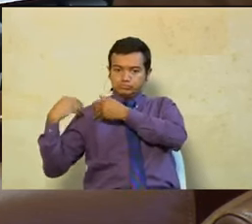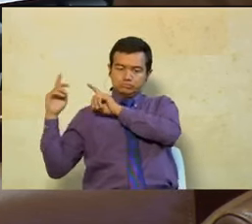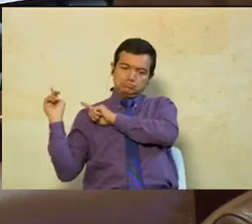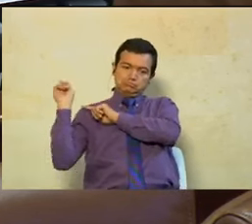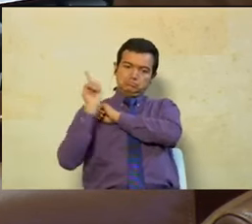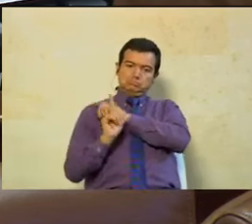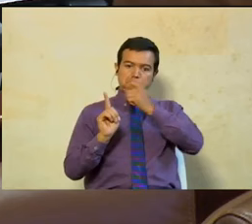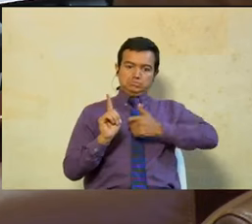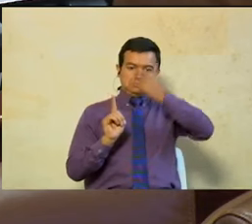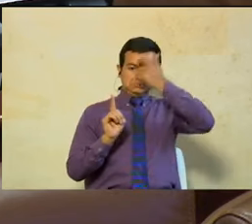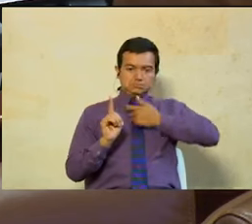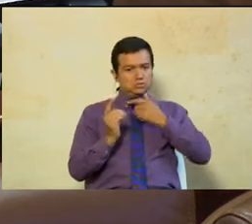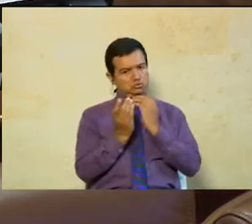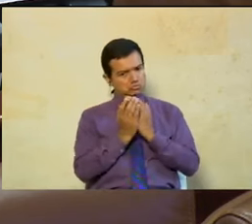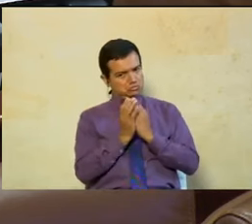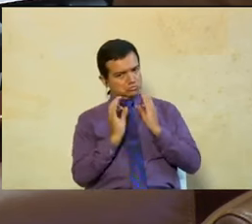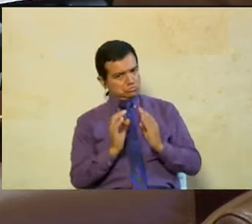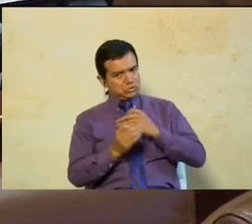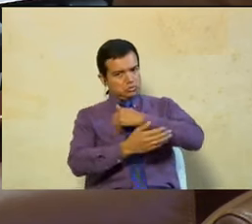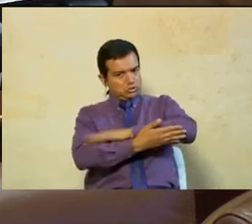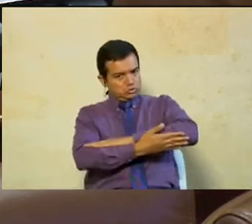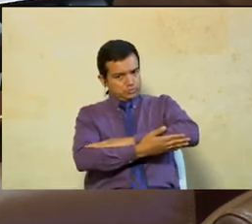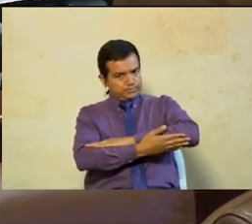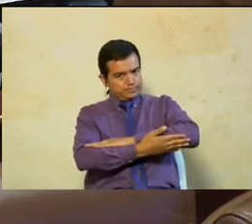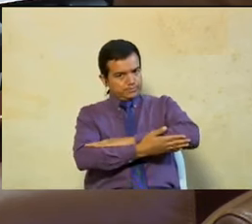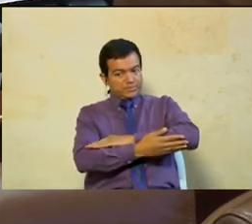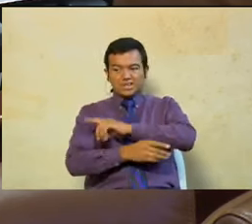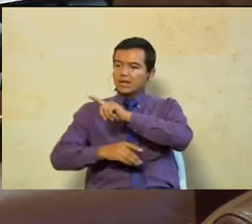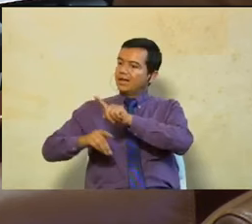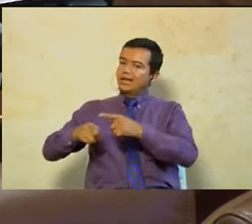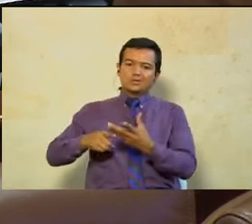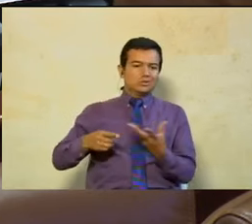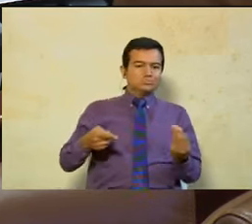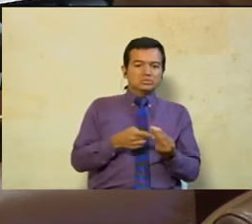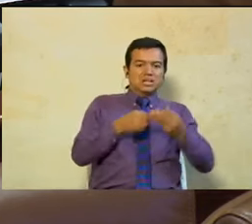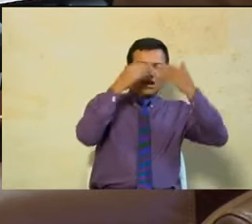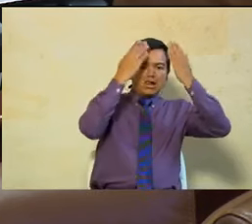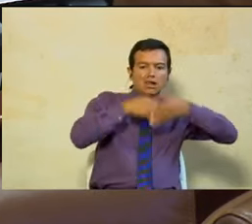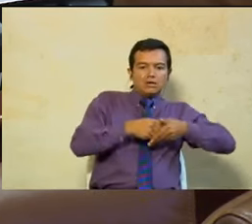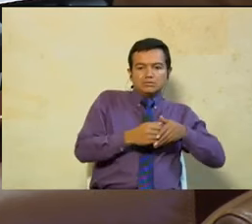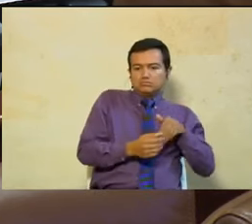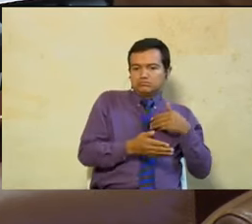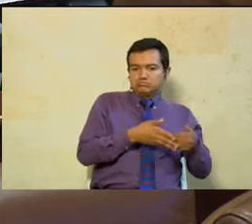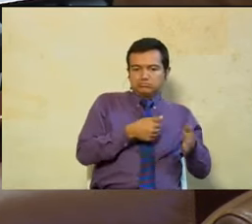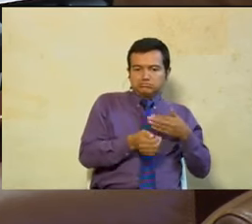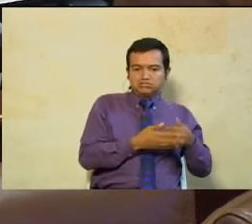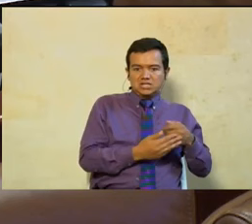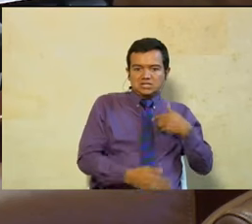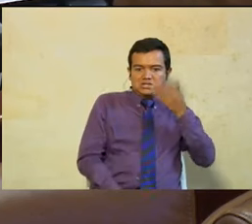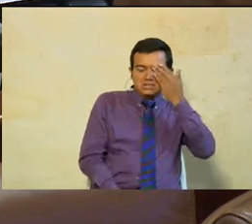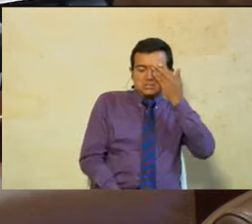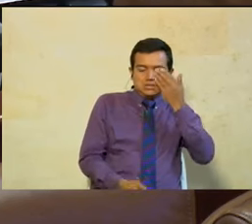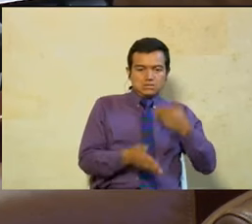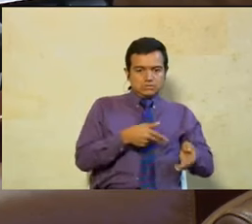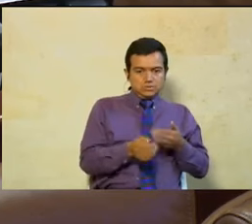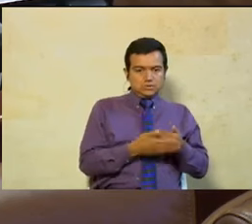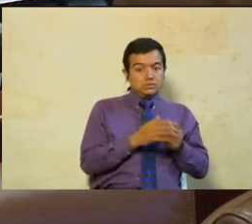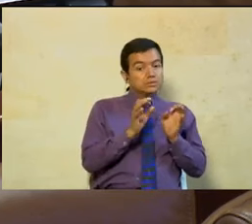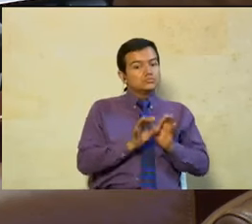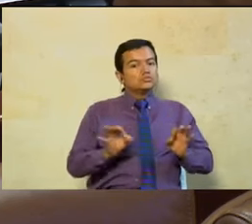manera responsable este tema en este punto nos lo puede ayudar a entender o a resolver el señor